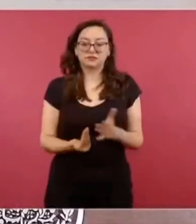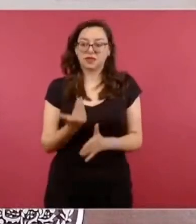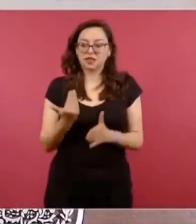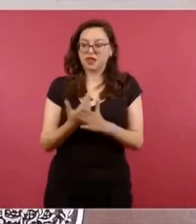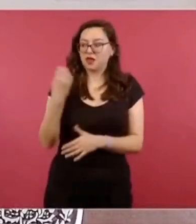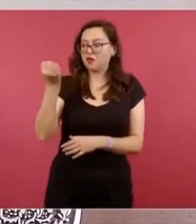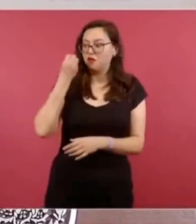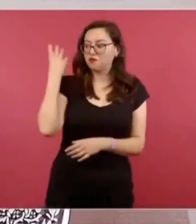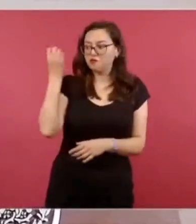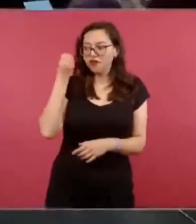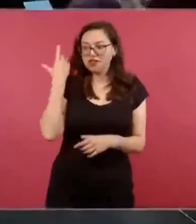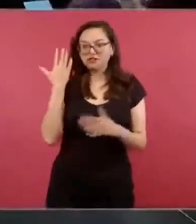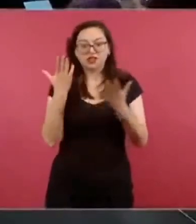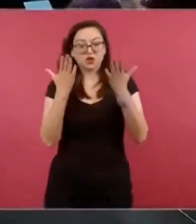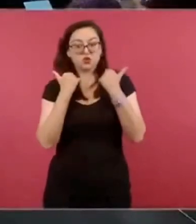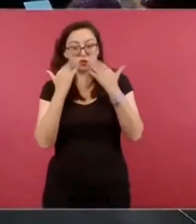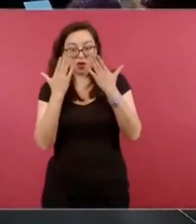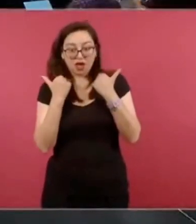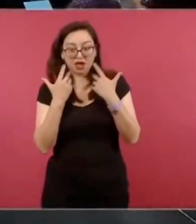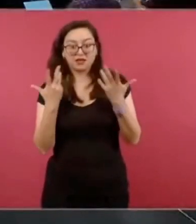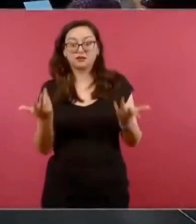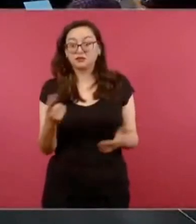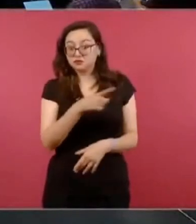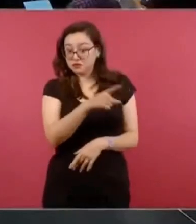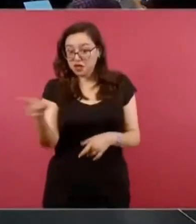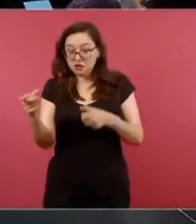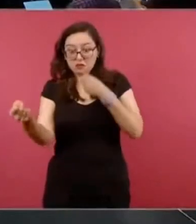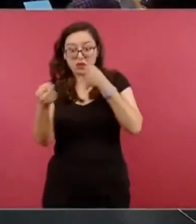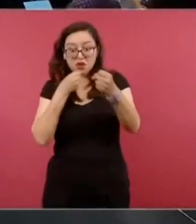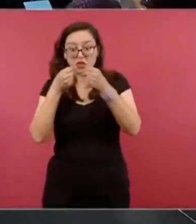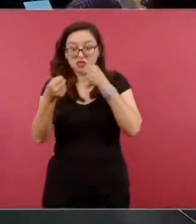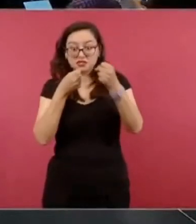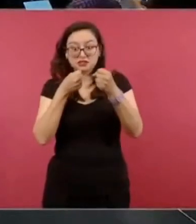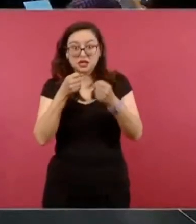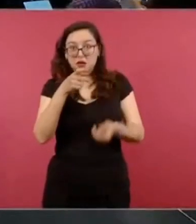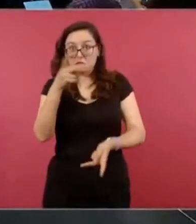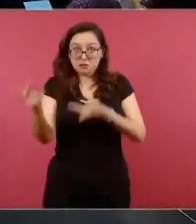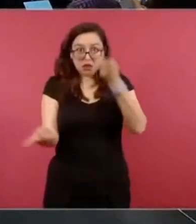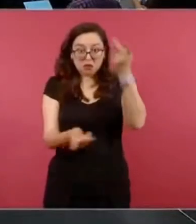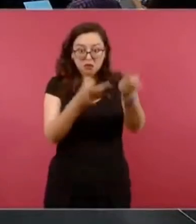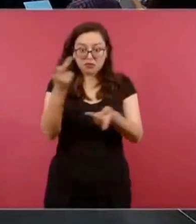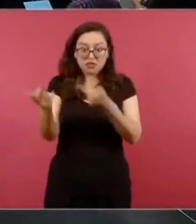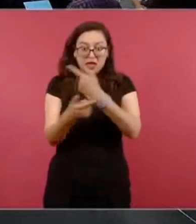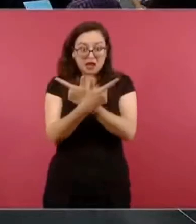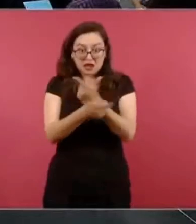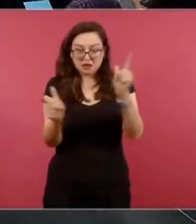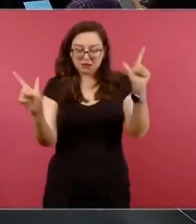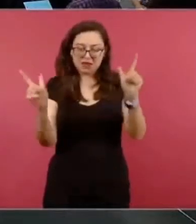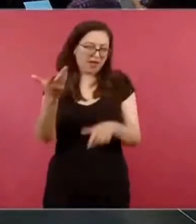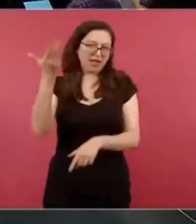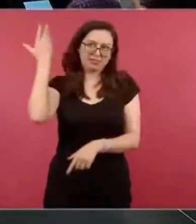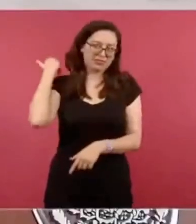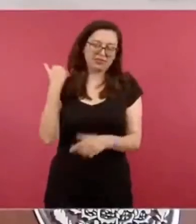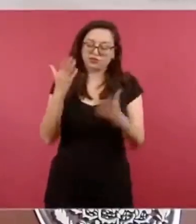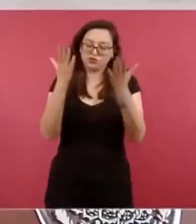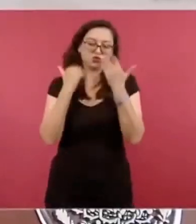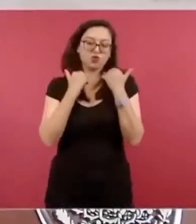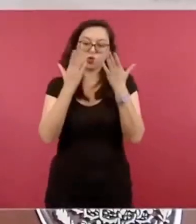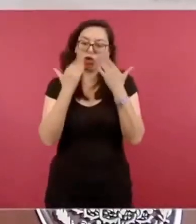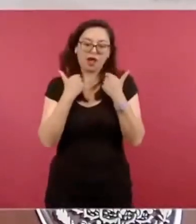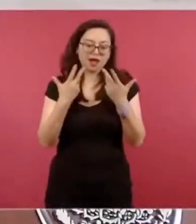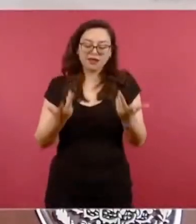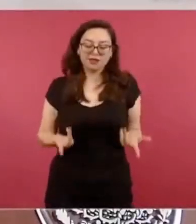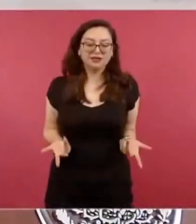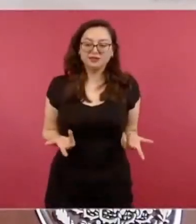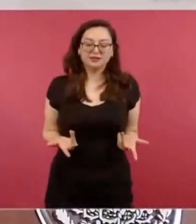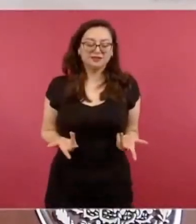y tampoco los periodistas como ustedes que preguntaran libremente y sobre estas cosas.